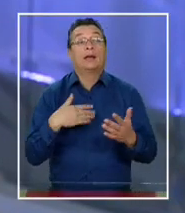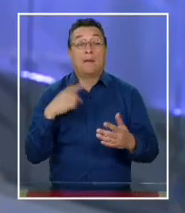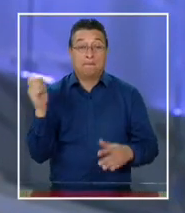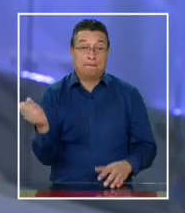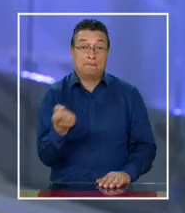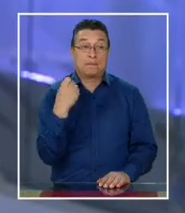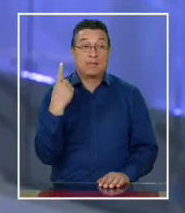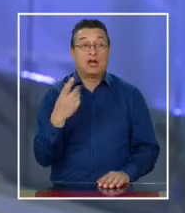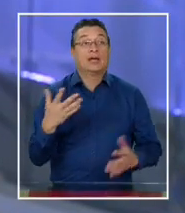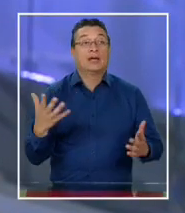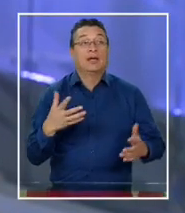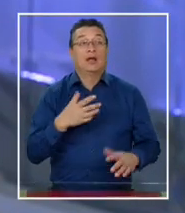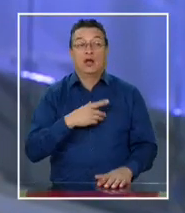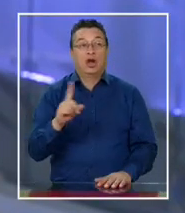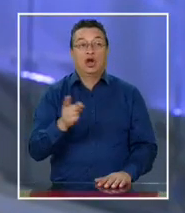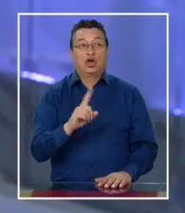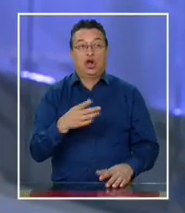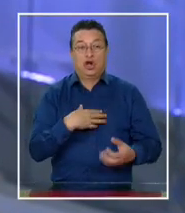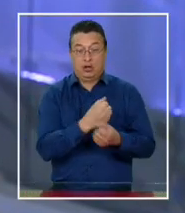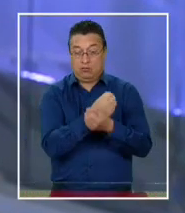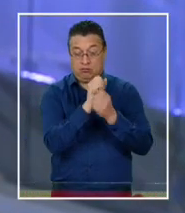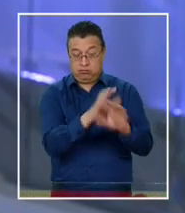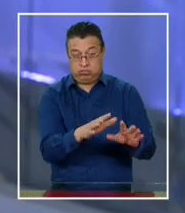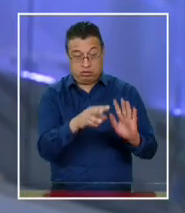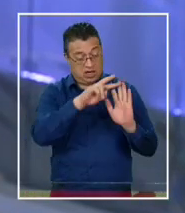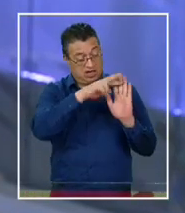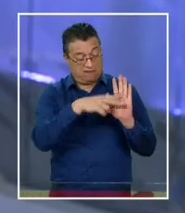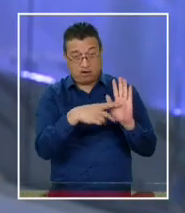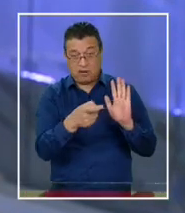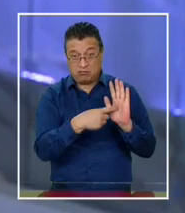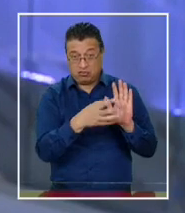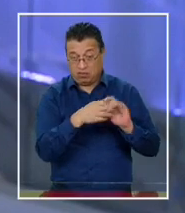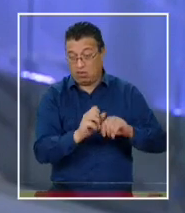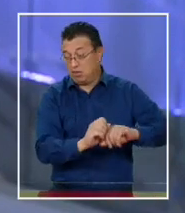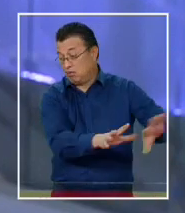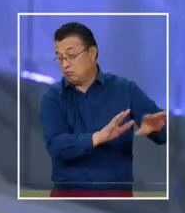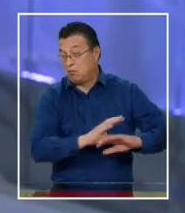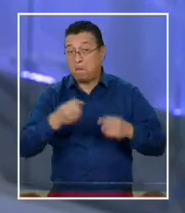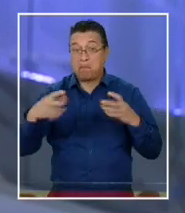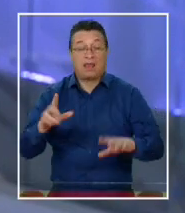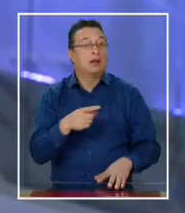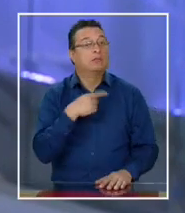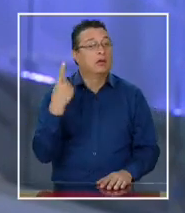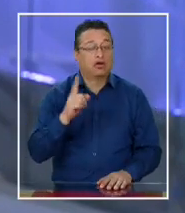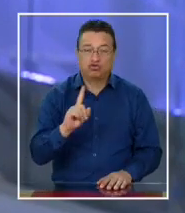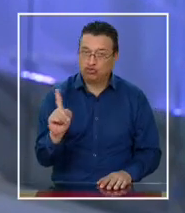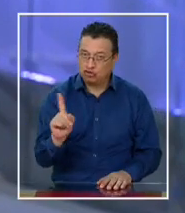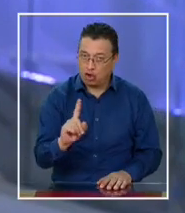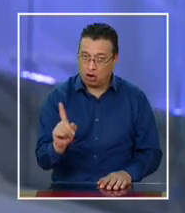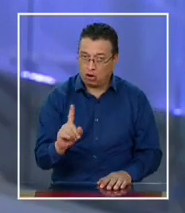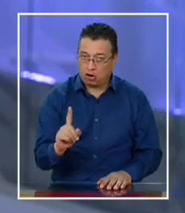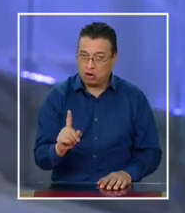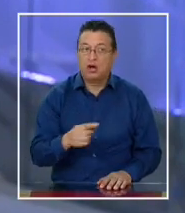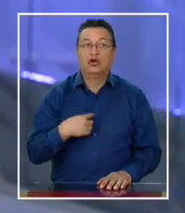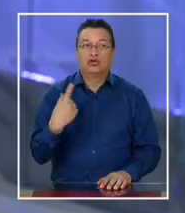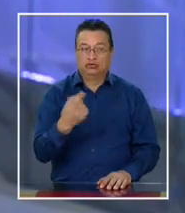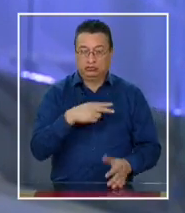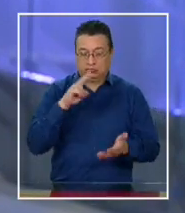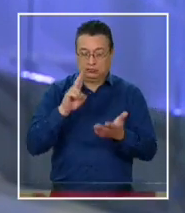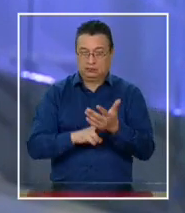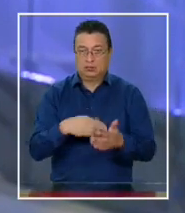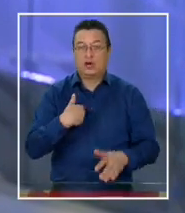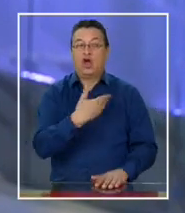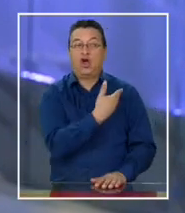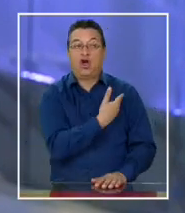Matías porque no vamos renunciar a esta reformas O sea la gente que nos está escuchando quiero decirles de verdad nosotros como